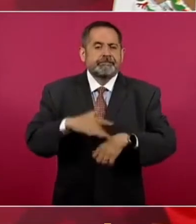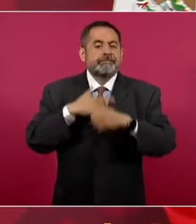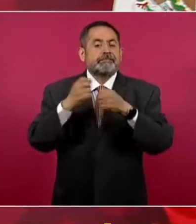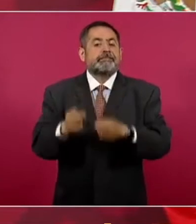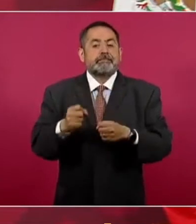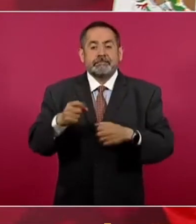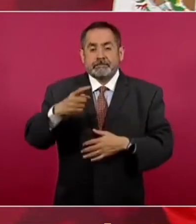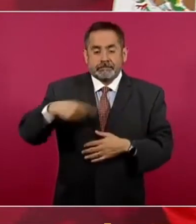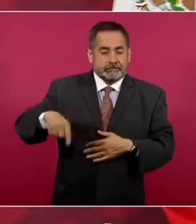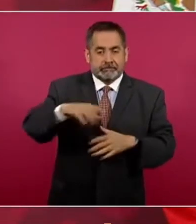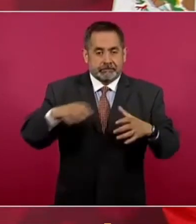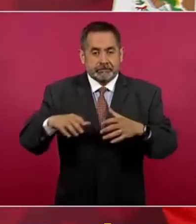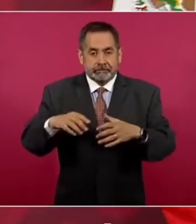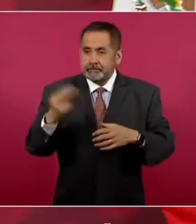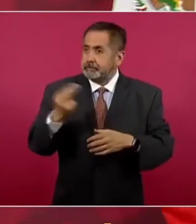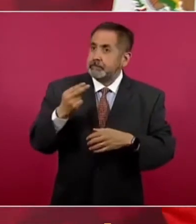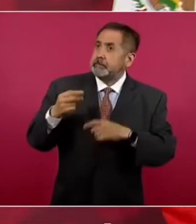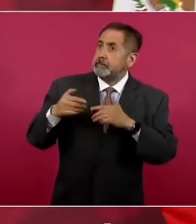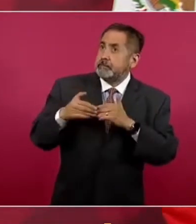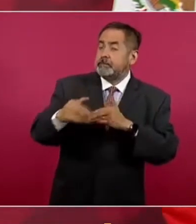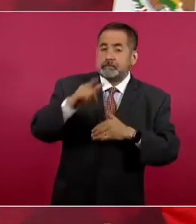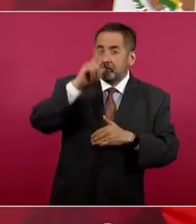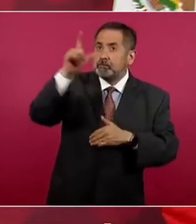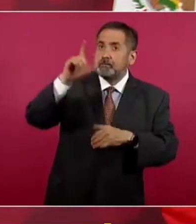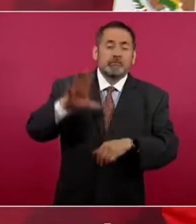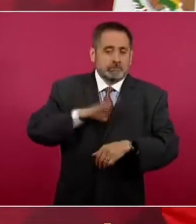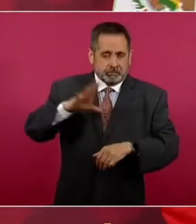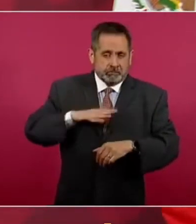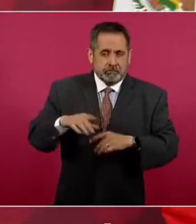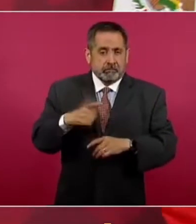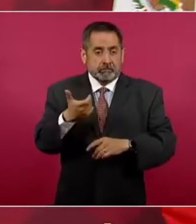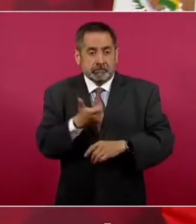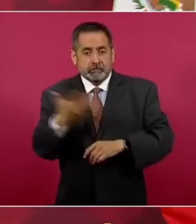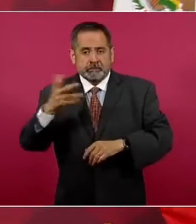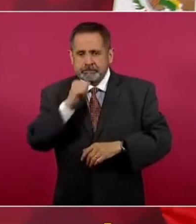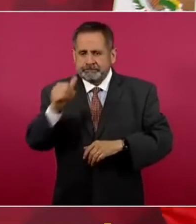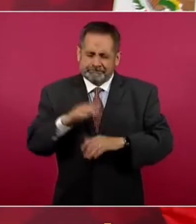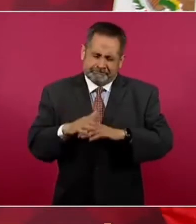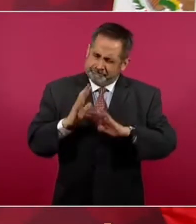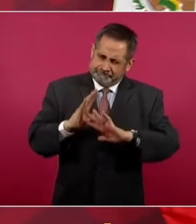no nos falte la luz y que no aumente el precio de la luz,